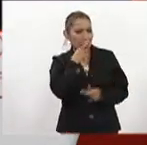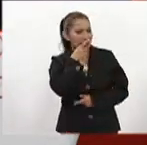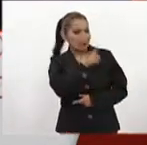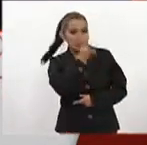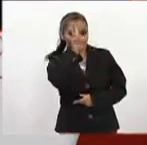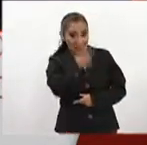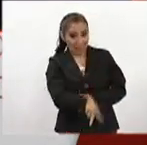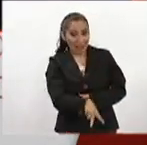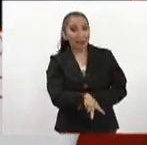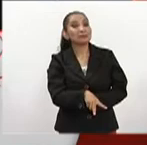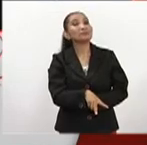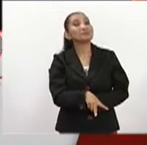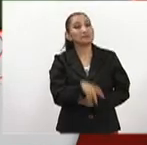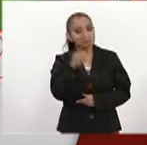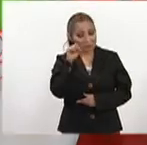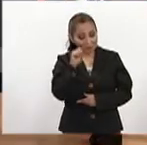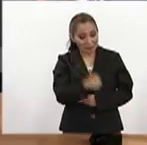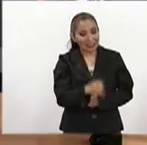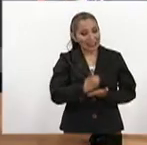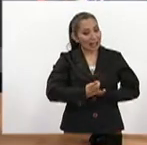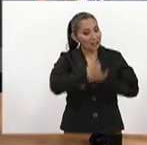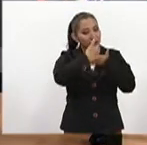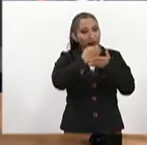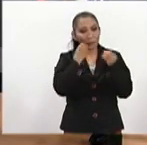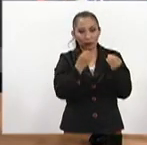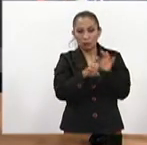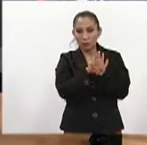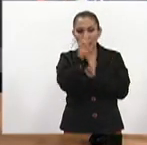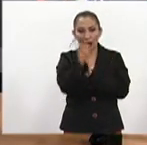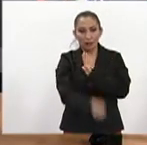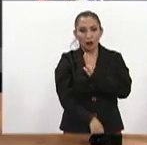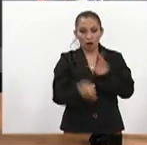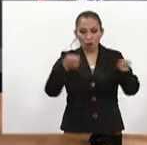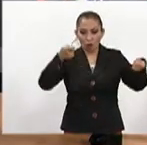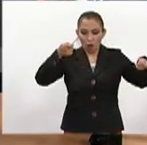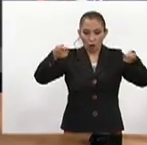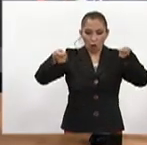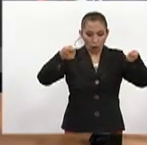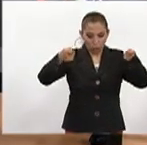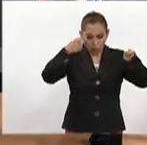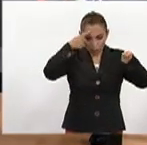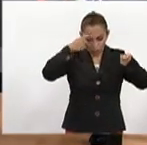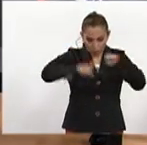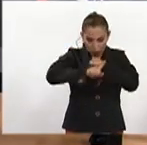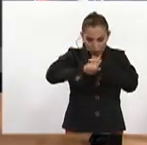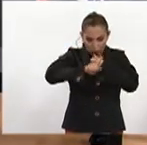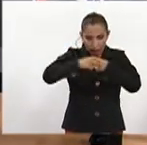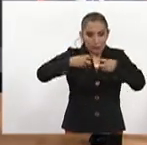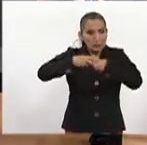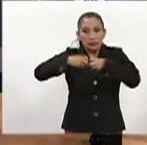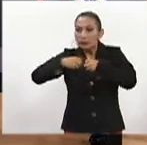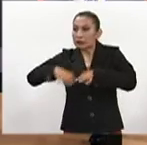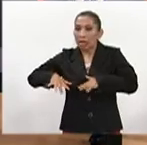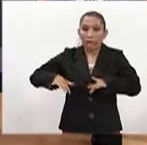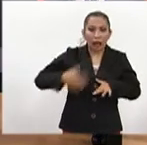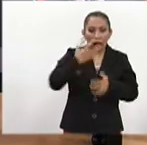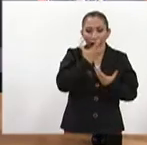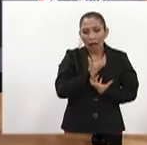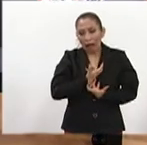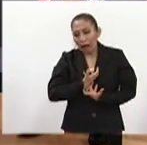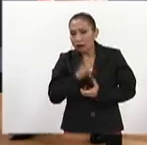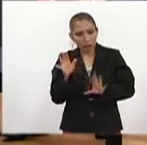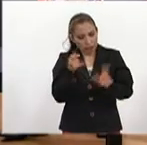que efectivamente sí te ayuda mucho, por ejemplo, a controlar problemas como la ansiedad, como la